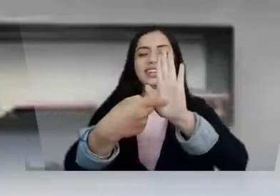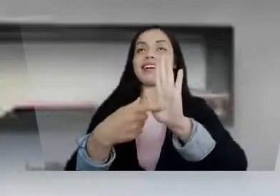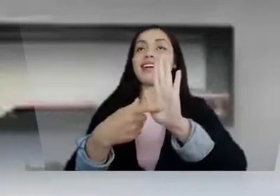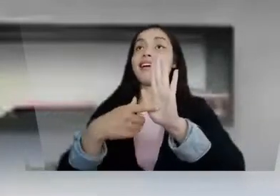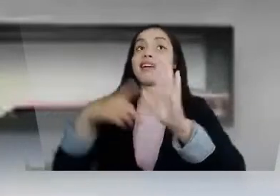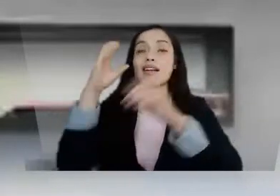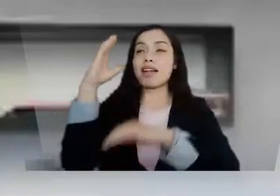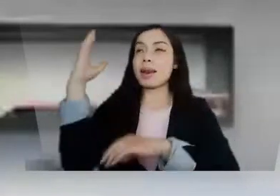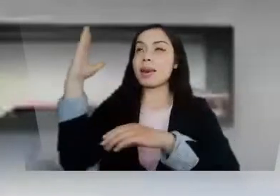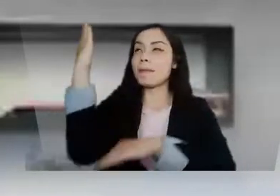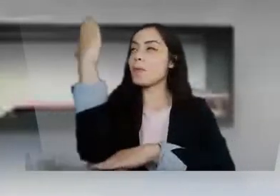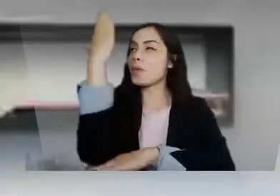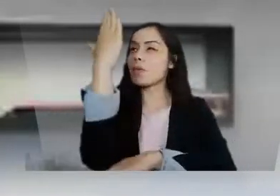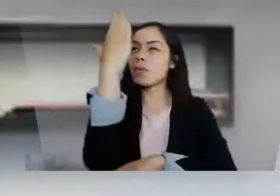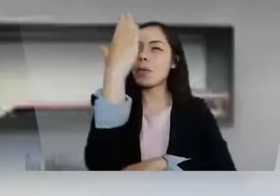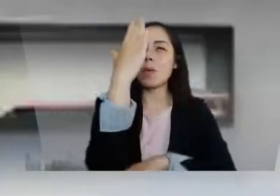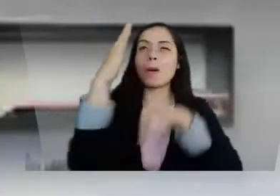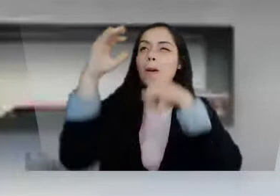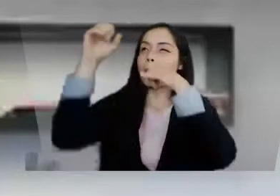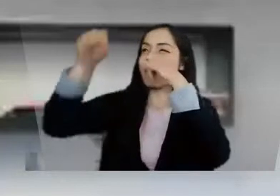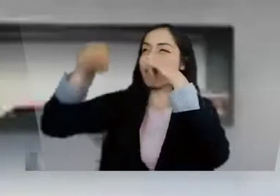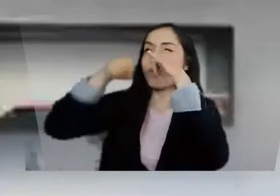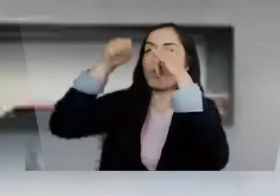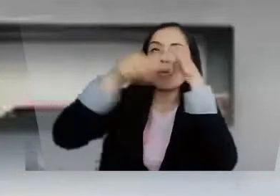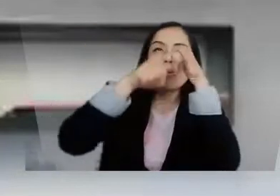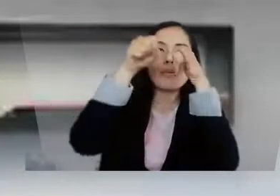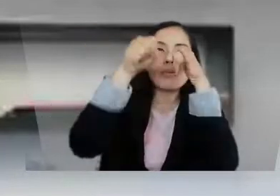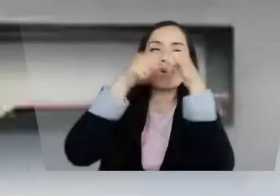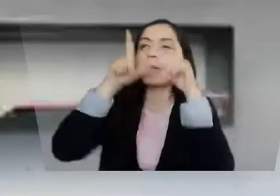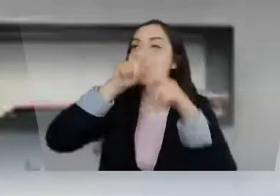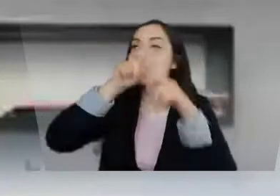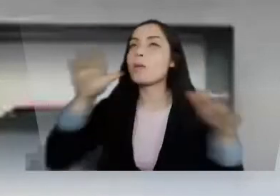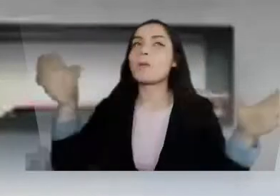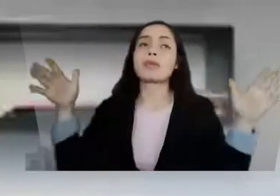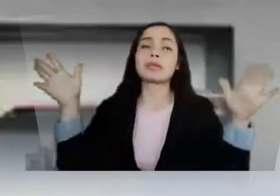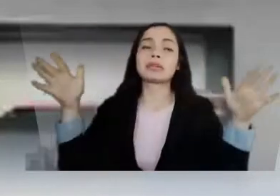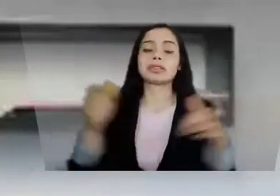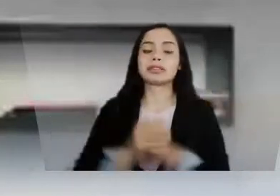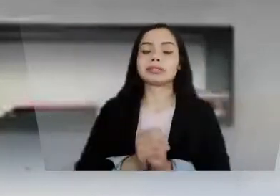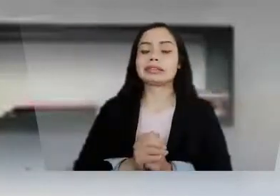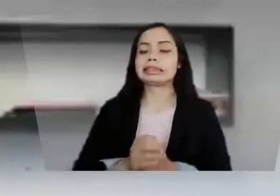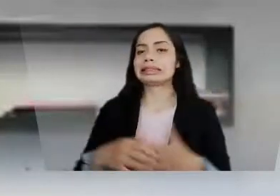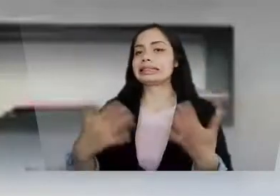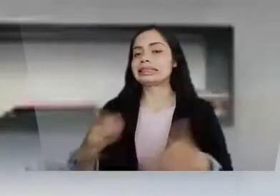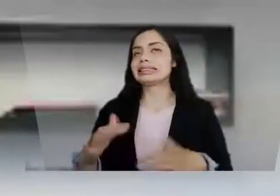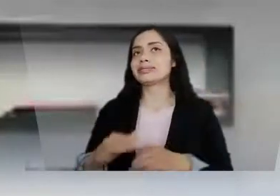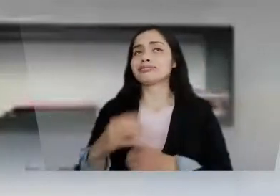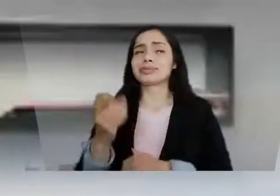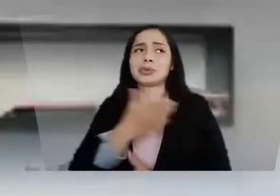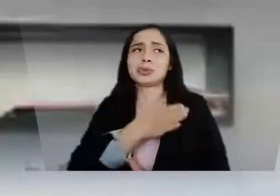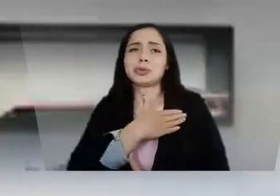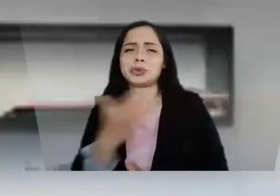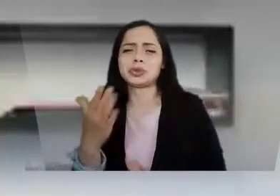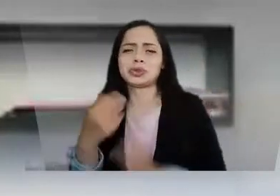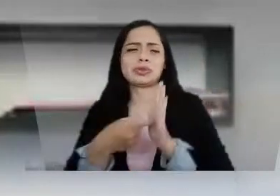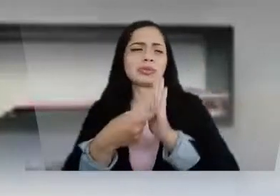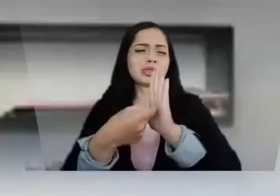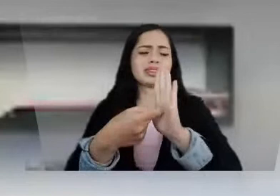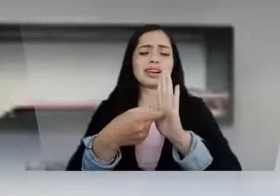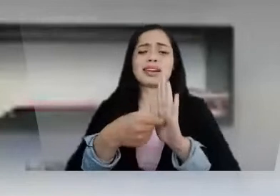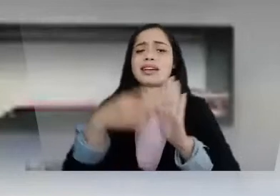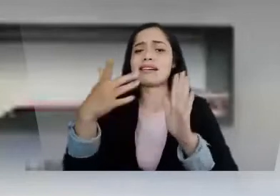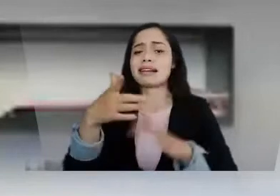todos los expedicionarios que participan en las expediciones Bio, Alas, Cantos y Colores, y especialmente a quienes